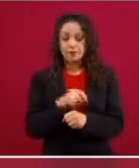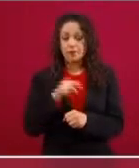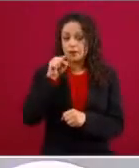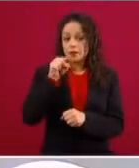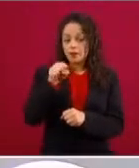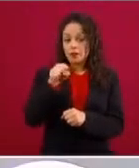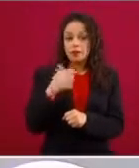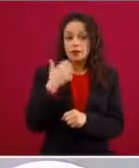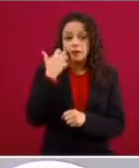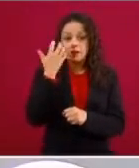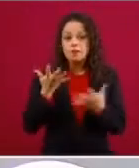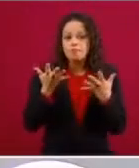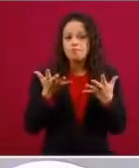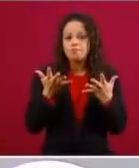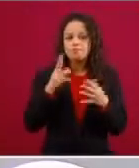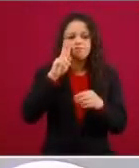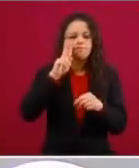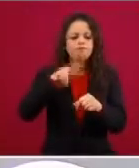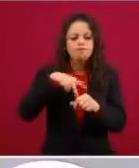deseen ayudar,